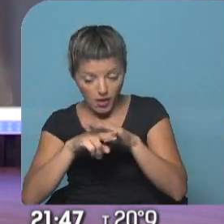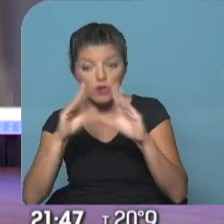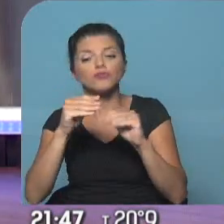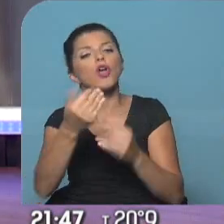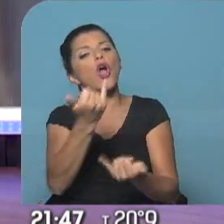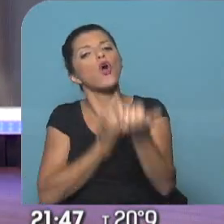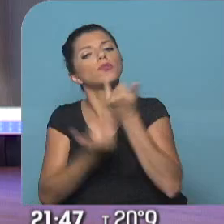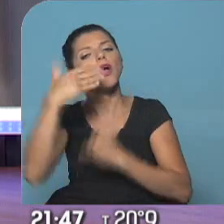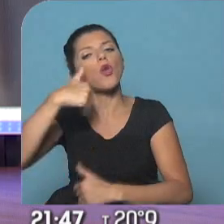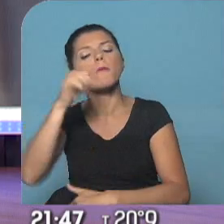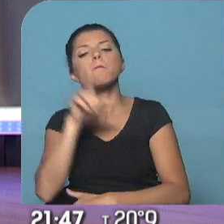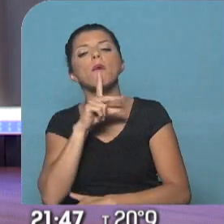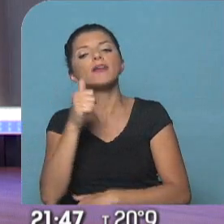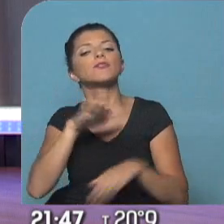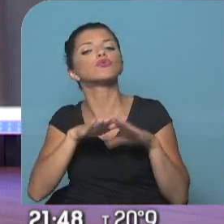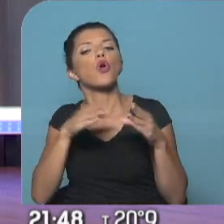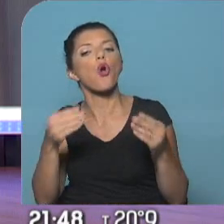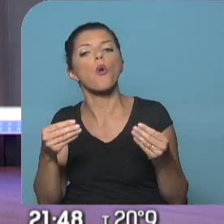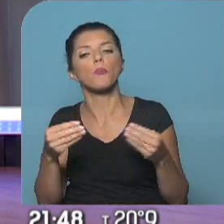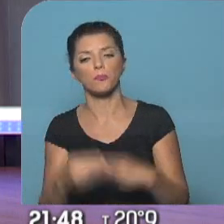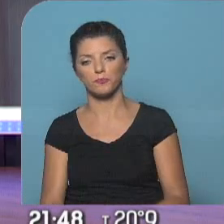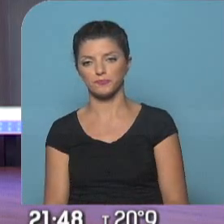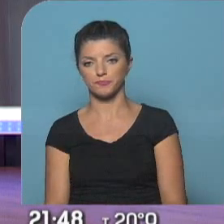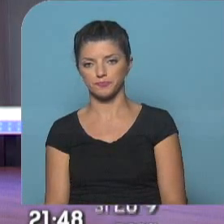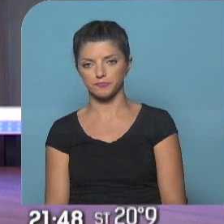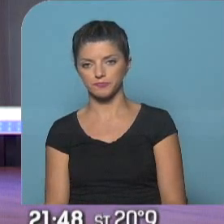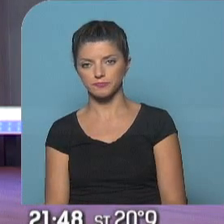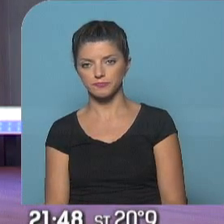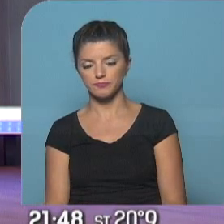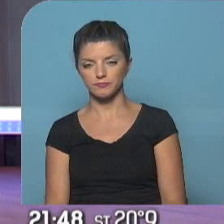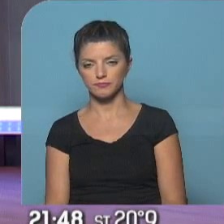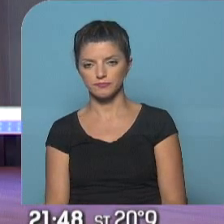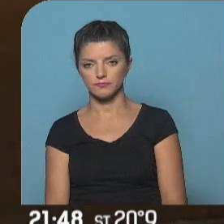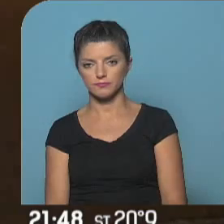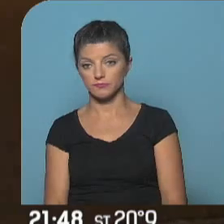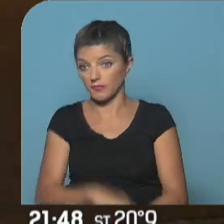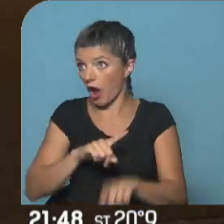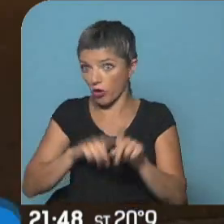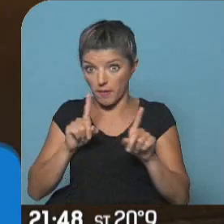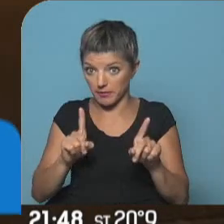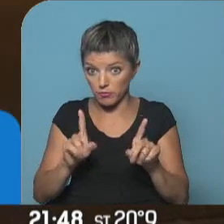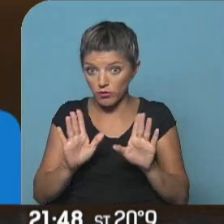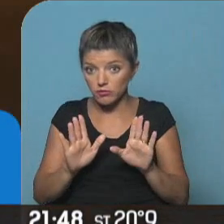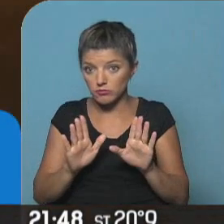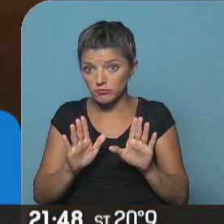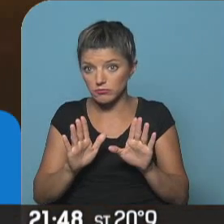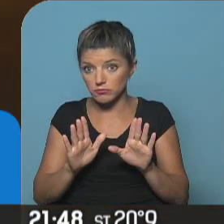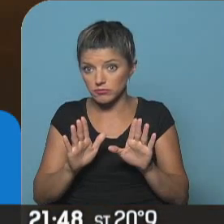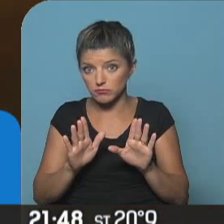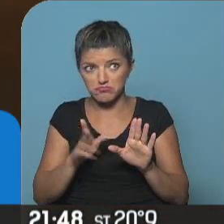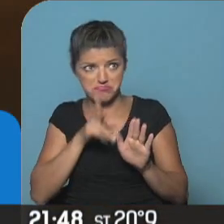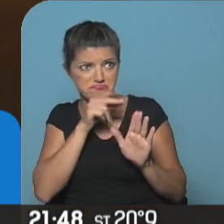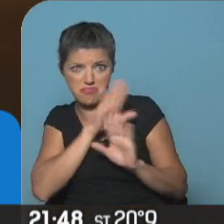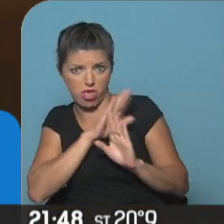cómo es el movimiento en este momento allí en la penitenciaría. En este momento, Gabriela, no hay prácticamente